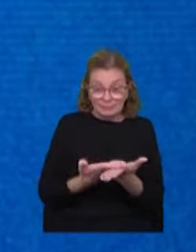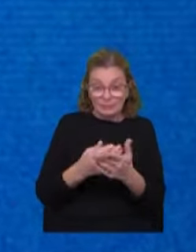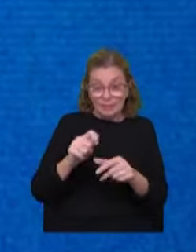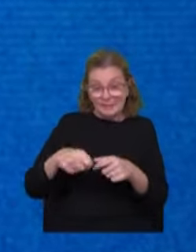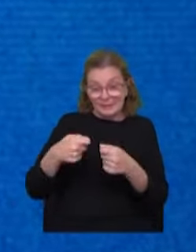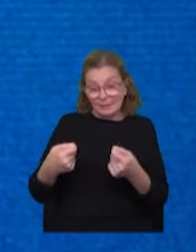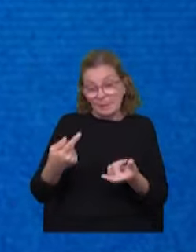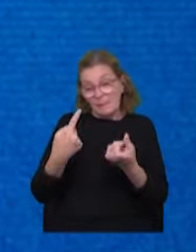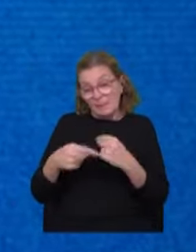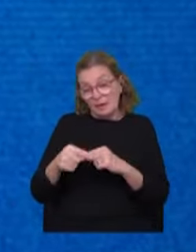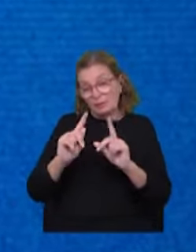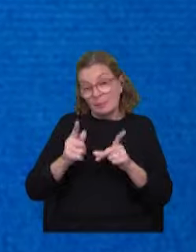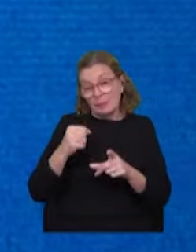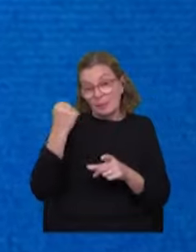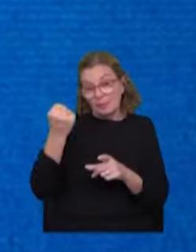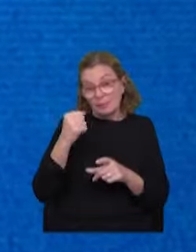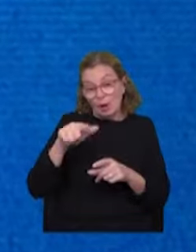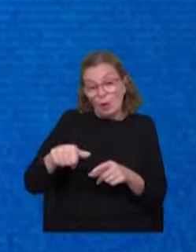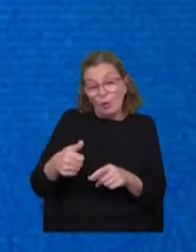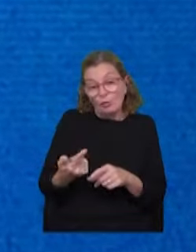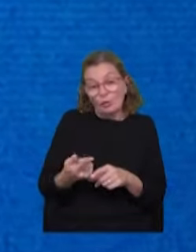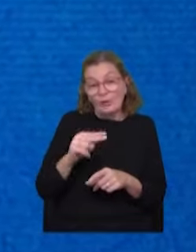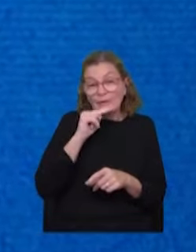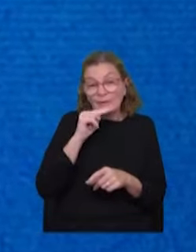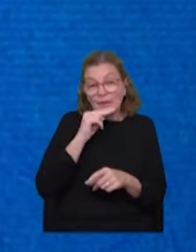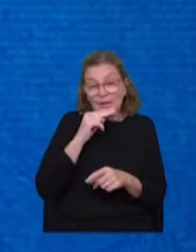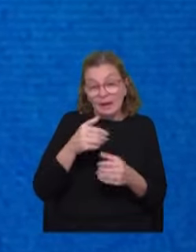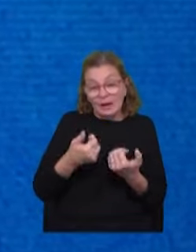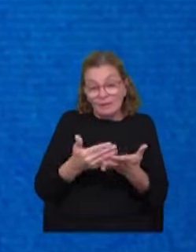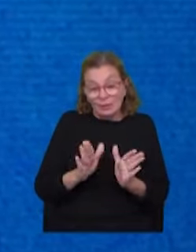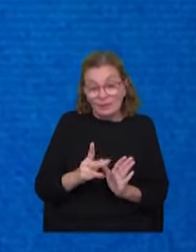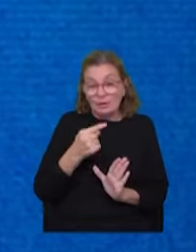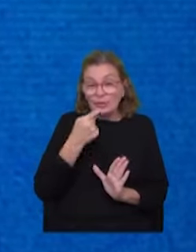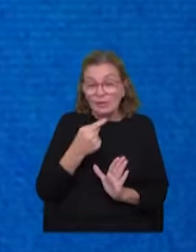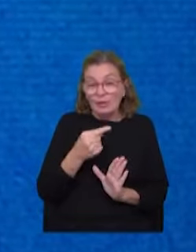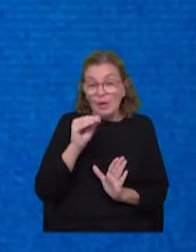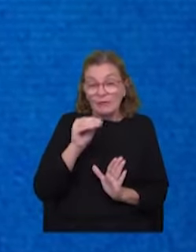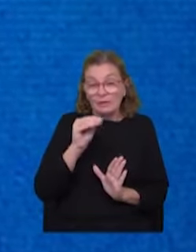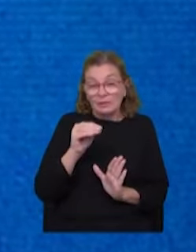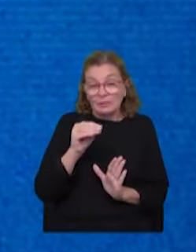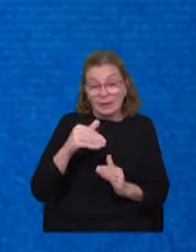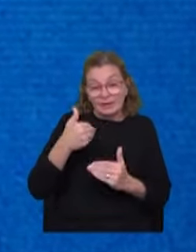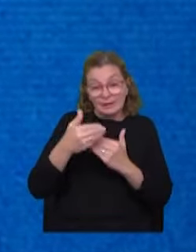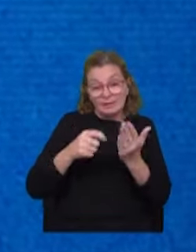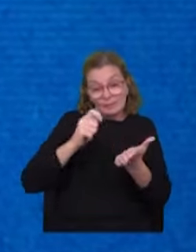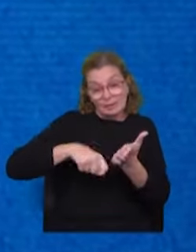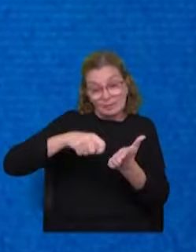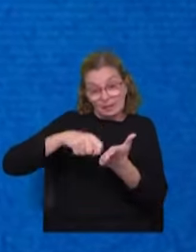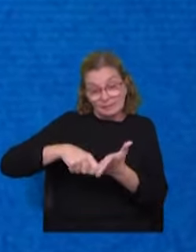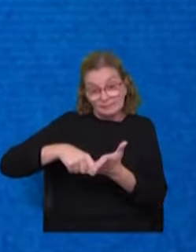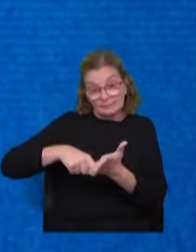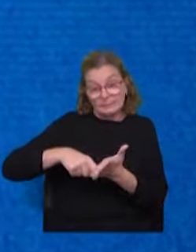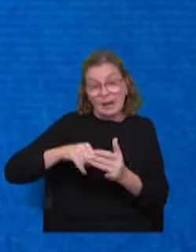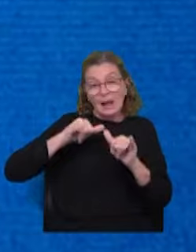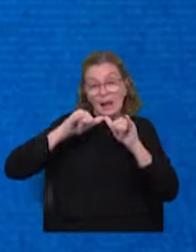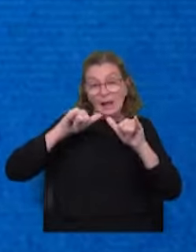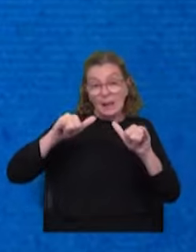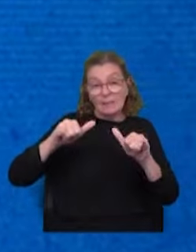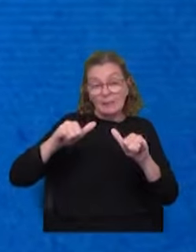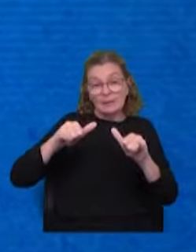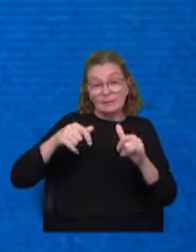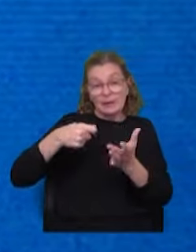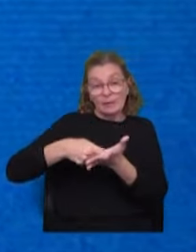nt pero también era clave para otras iniciativas el viernes Cabildo abierto anunció que iba a seguir recolectando firmas en su campaña por una